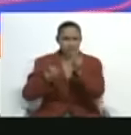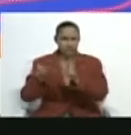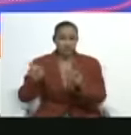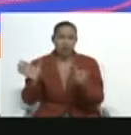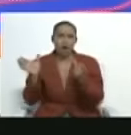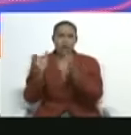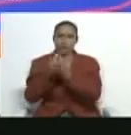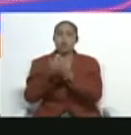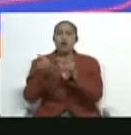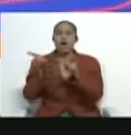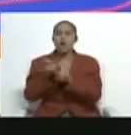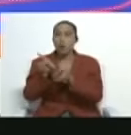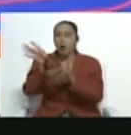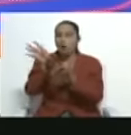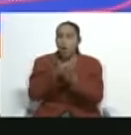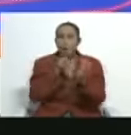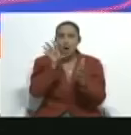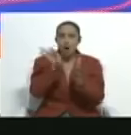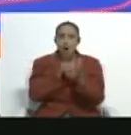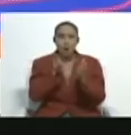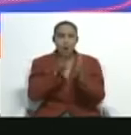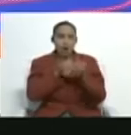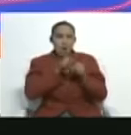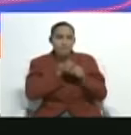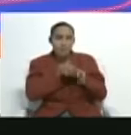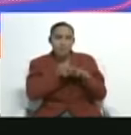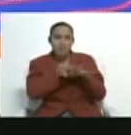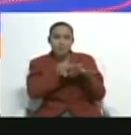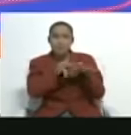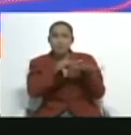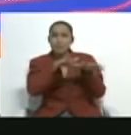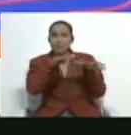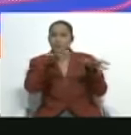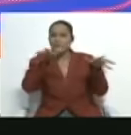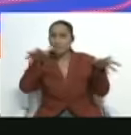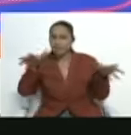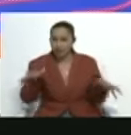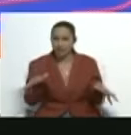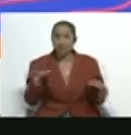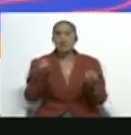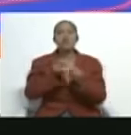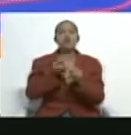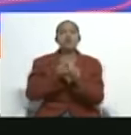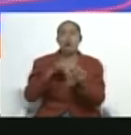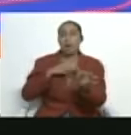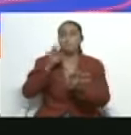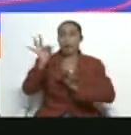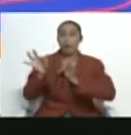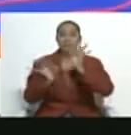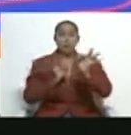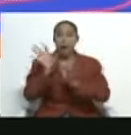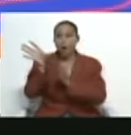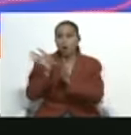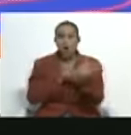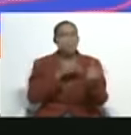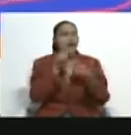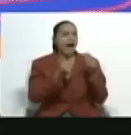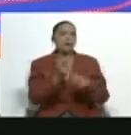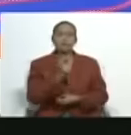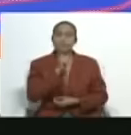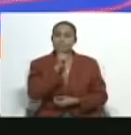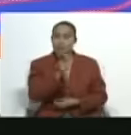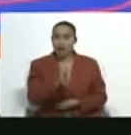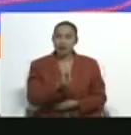regado como una pandemia Lamentablemente en muchos países del mundo por eso las